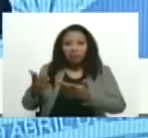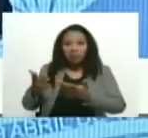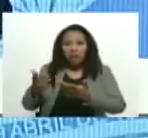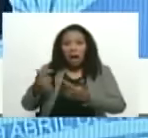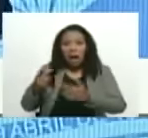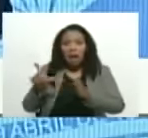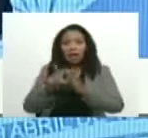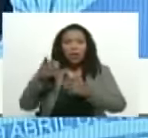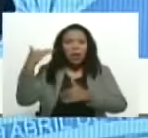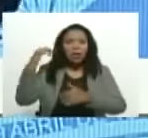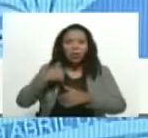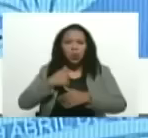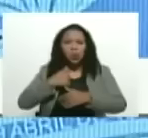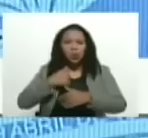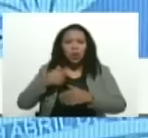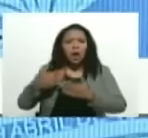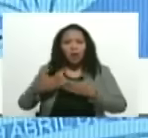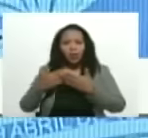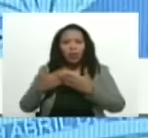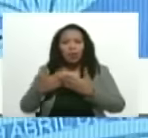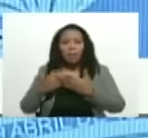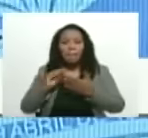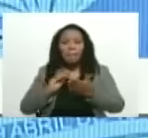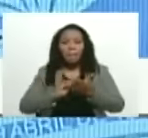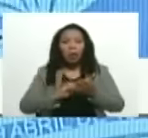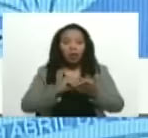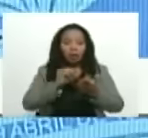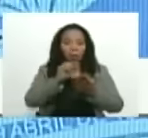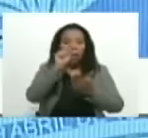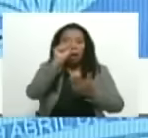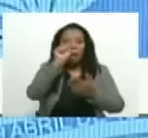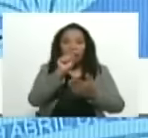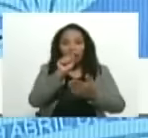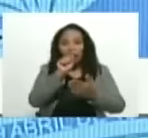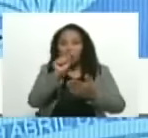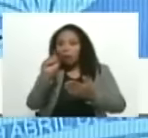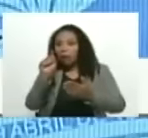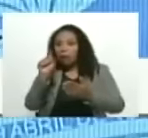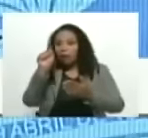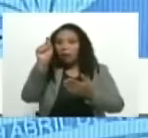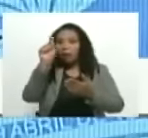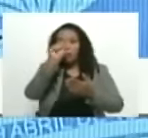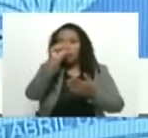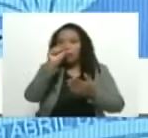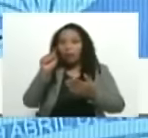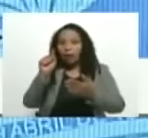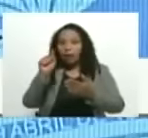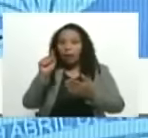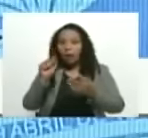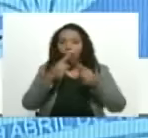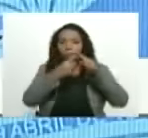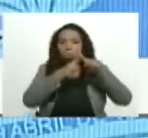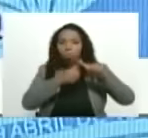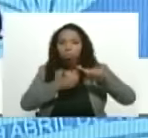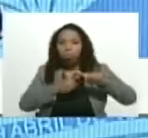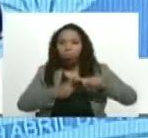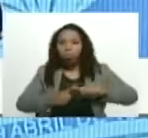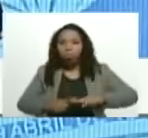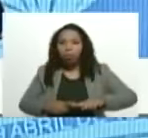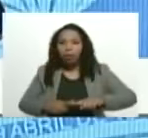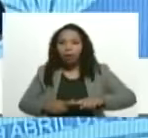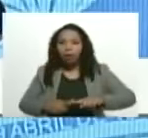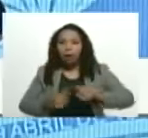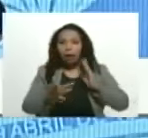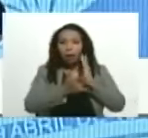estudié, ponían los palitos esos, los cuadritos con los palitos, como los vi yo en unos centros de votación. Yo dije, y la